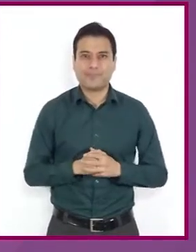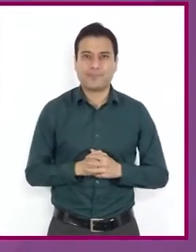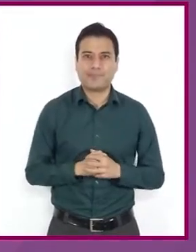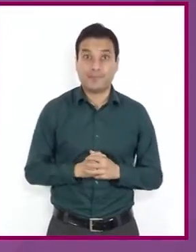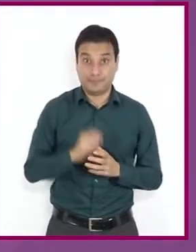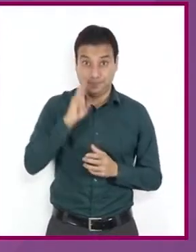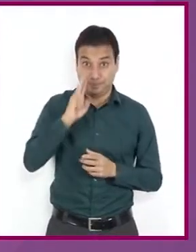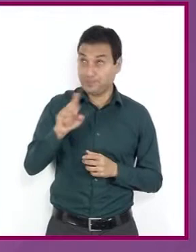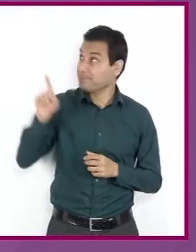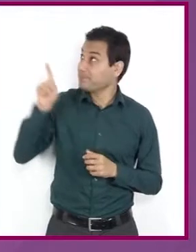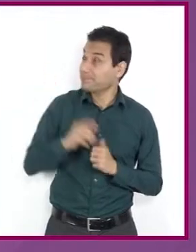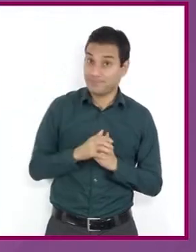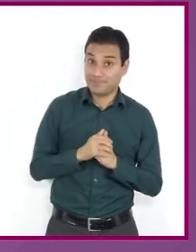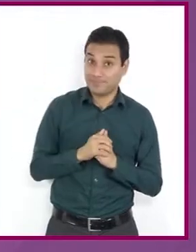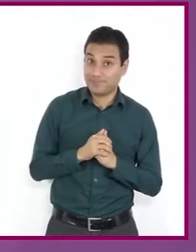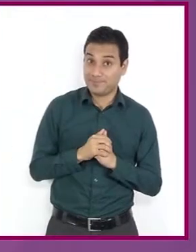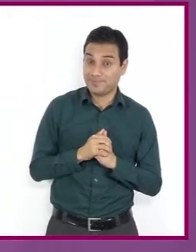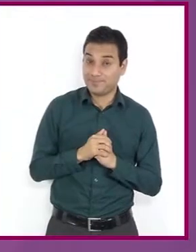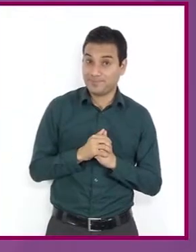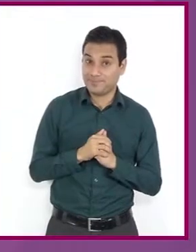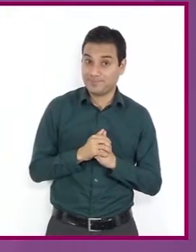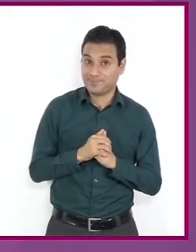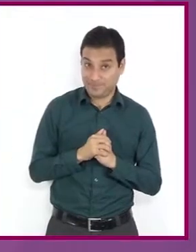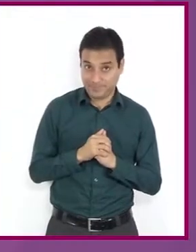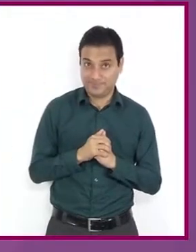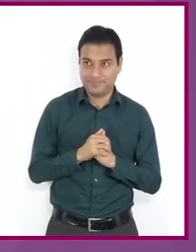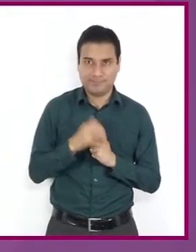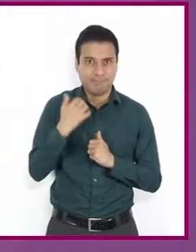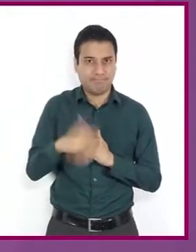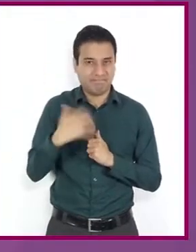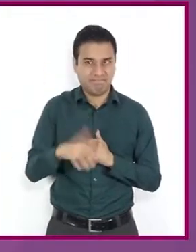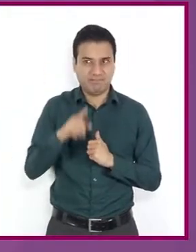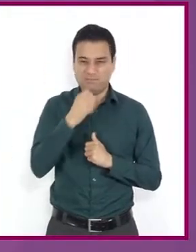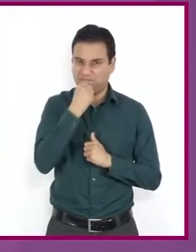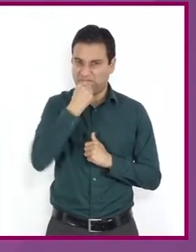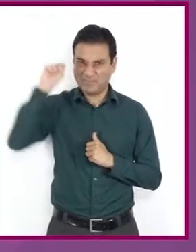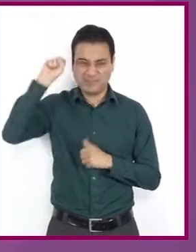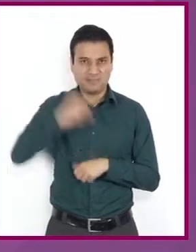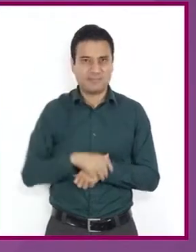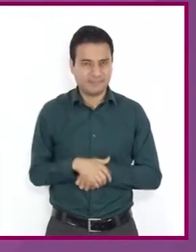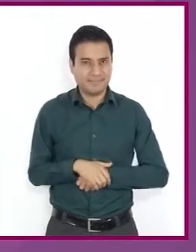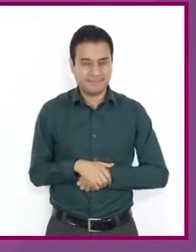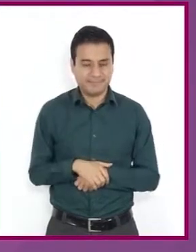Miren cómo juega el niño con el resorte. Es todo un as haciéndolo funcionar.